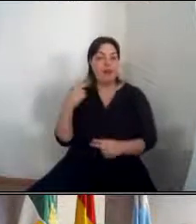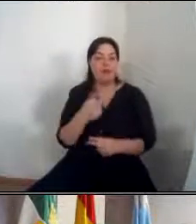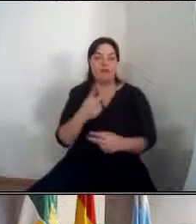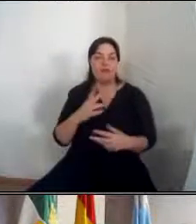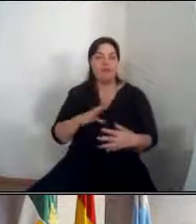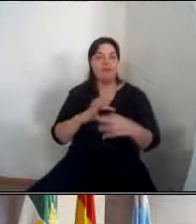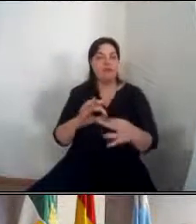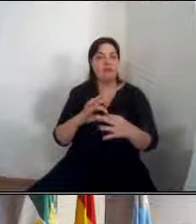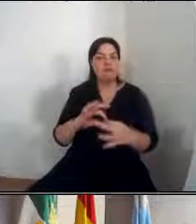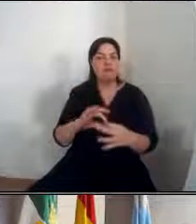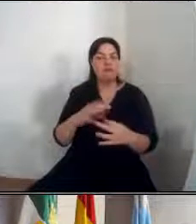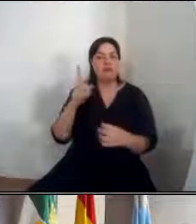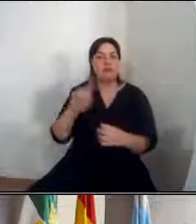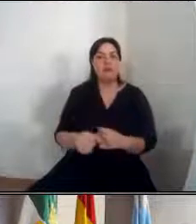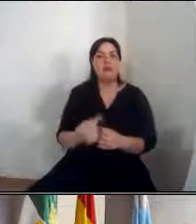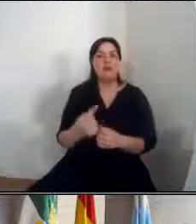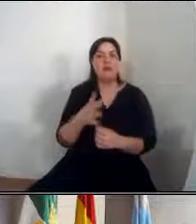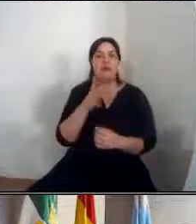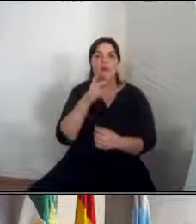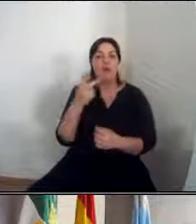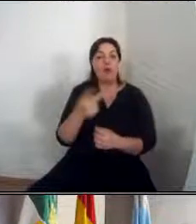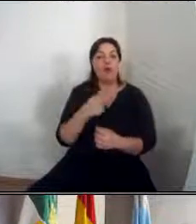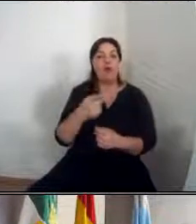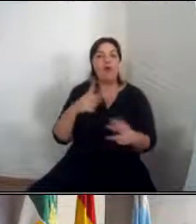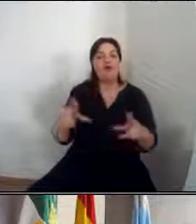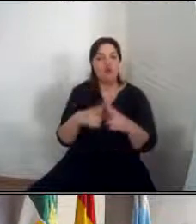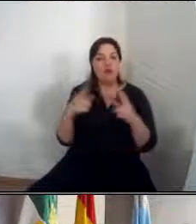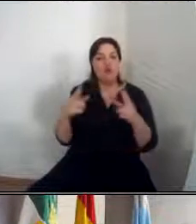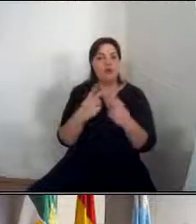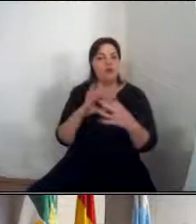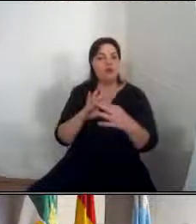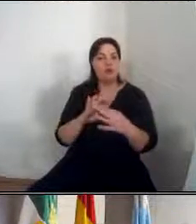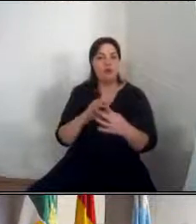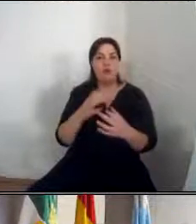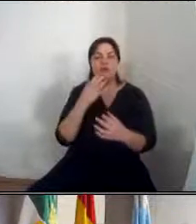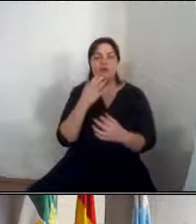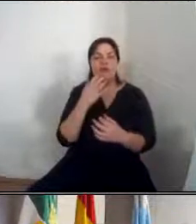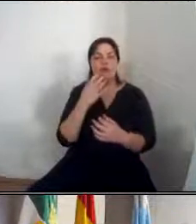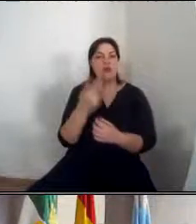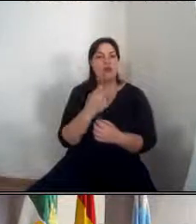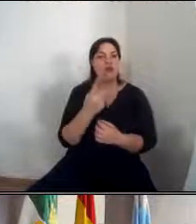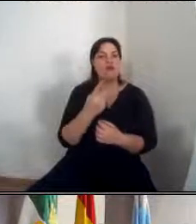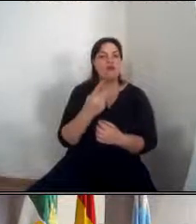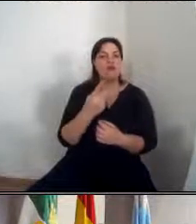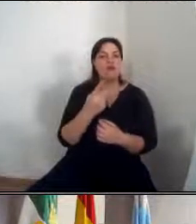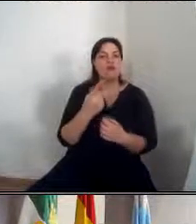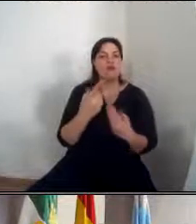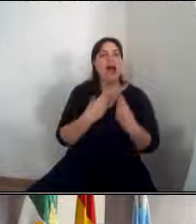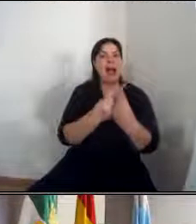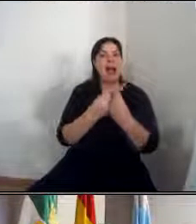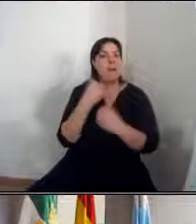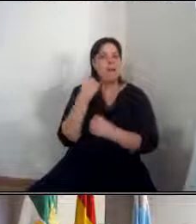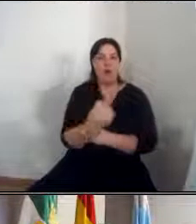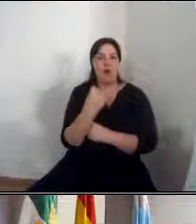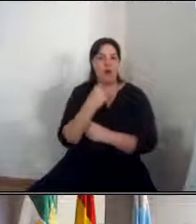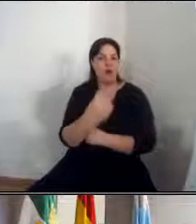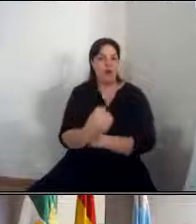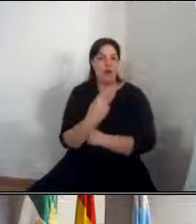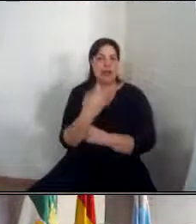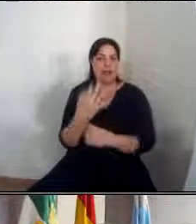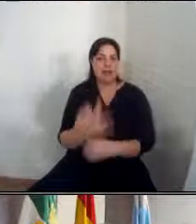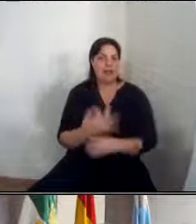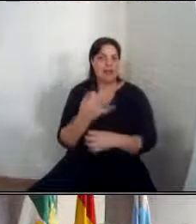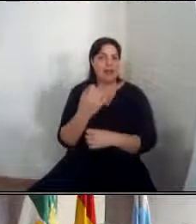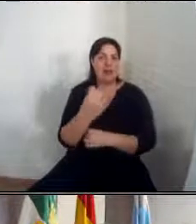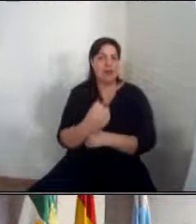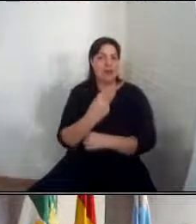uno y otro estamos también de socios. Si uno es jefe de fila en uno, otro lo acompañamos, y también pues hemos tenido pues